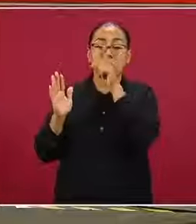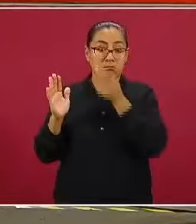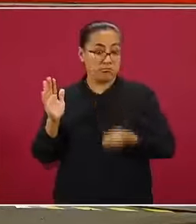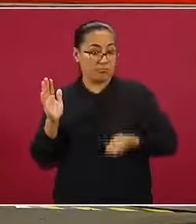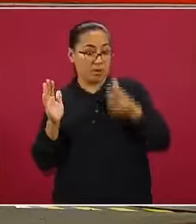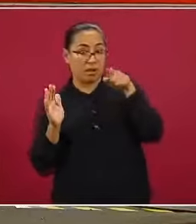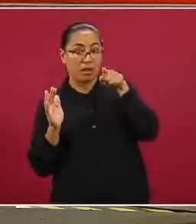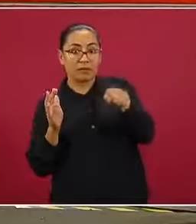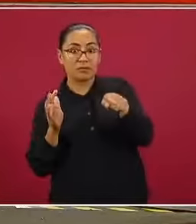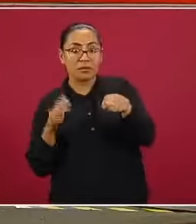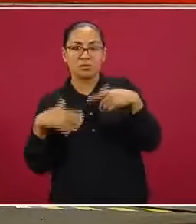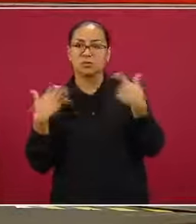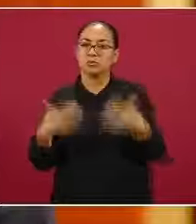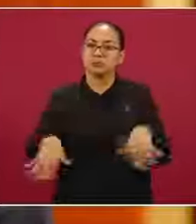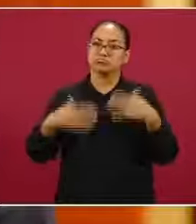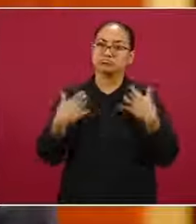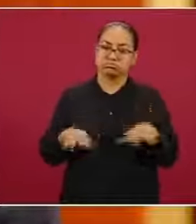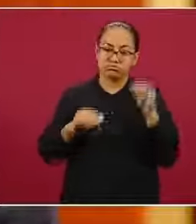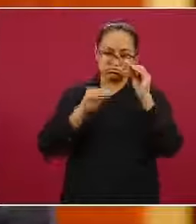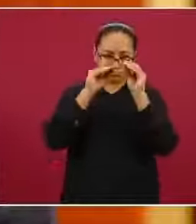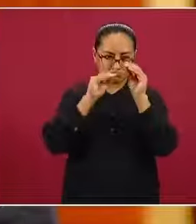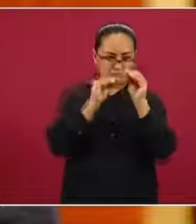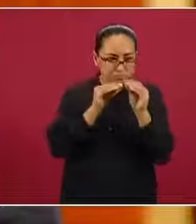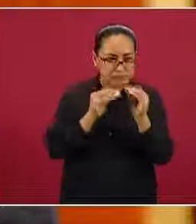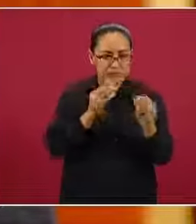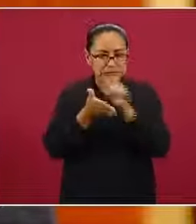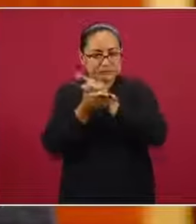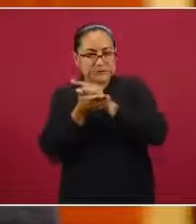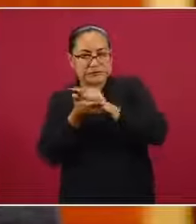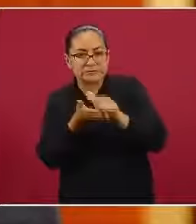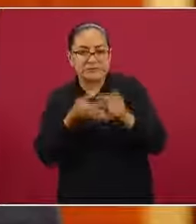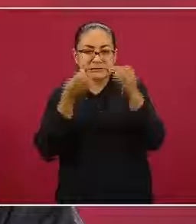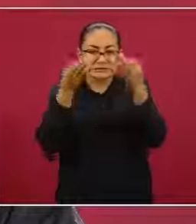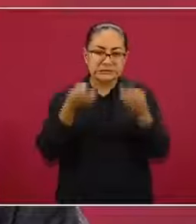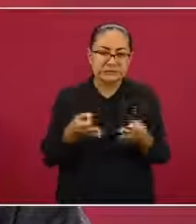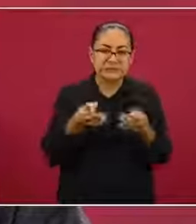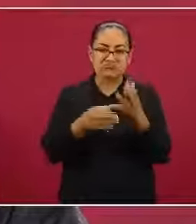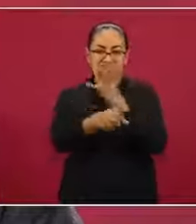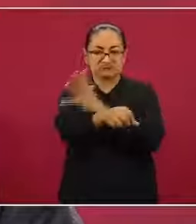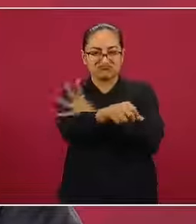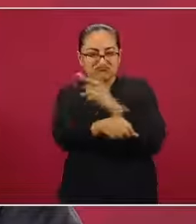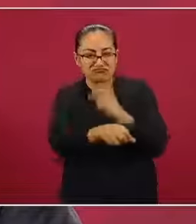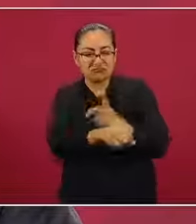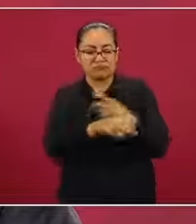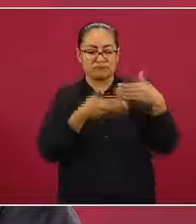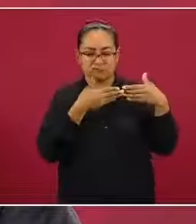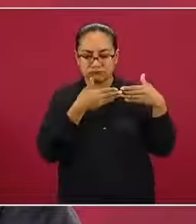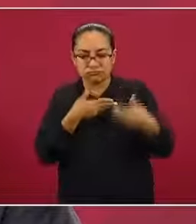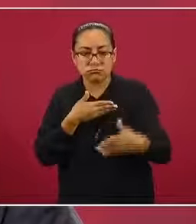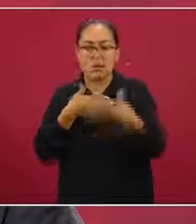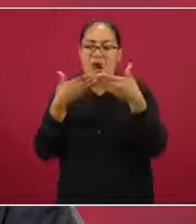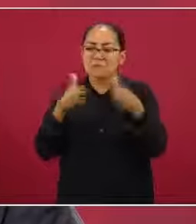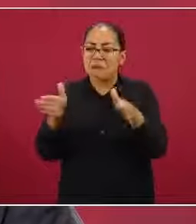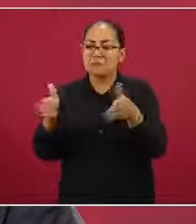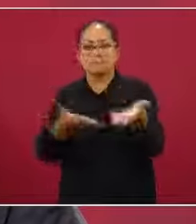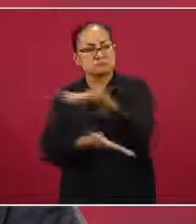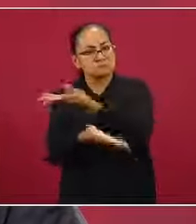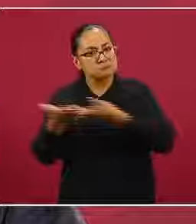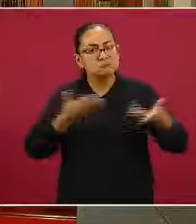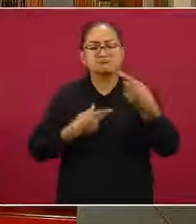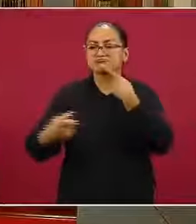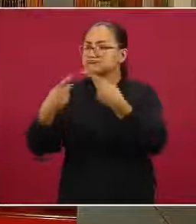se logró en un método pulcro, riguroso, transparente, trazable, abierto al diálogo social,